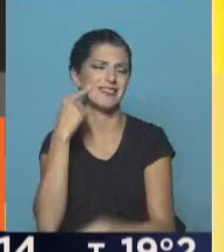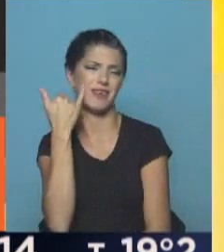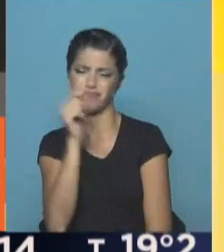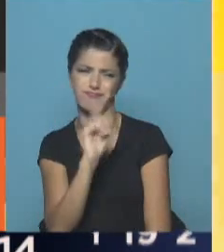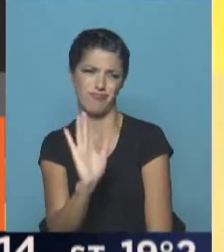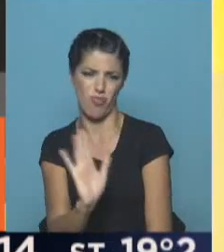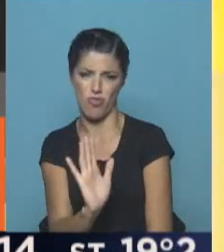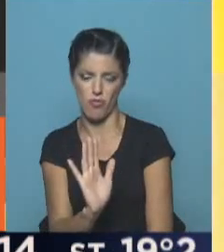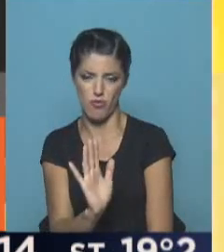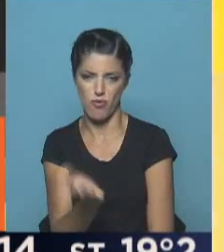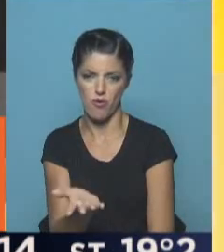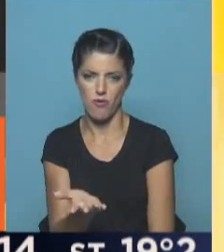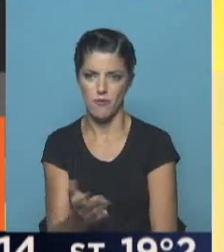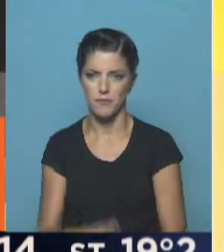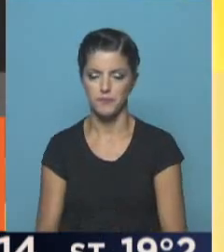decir,